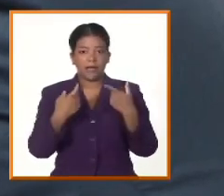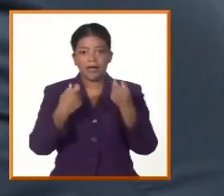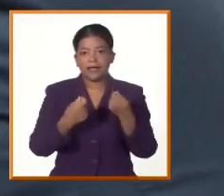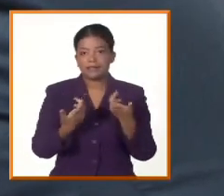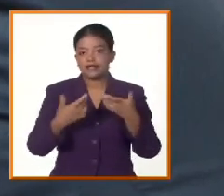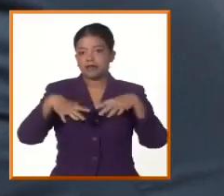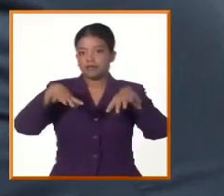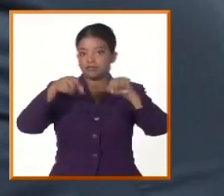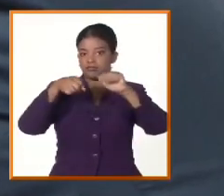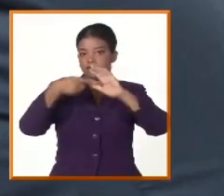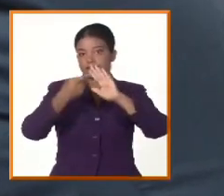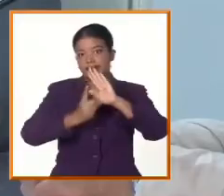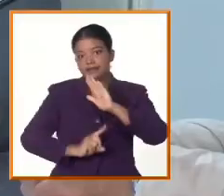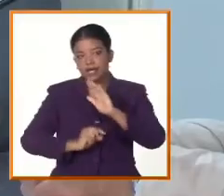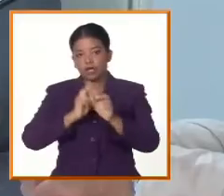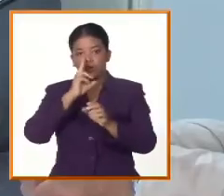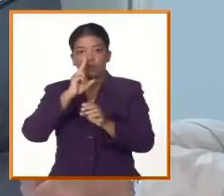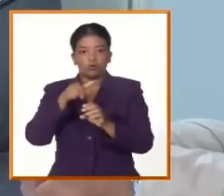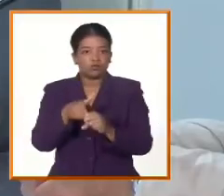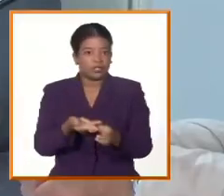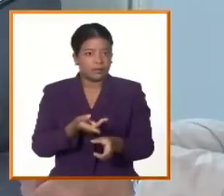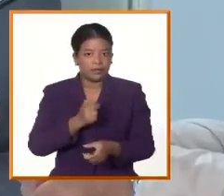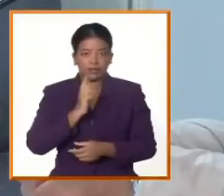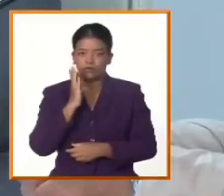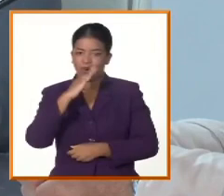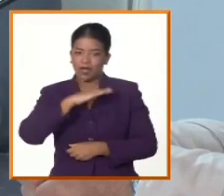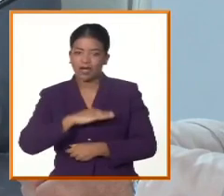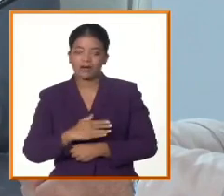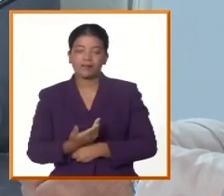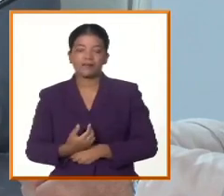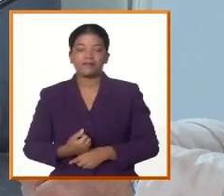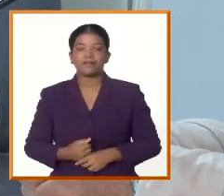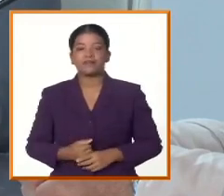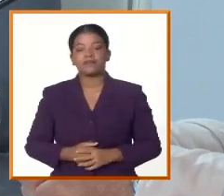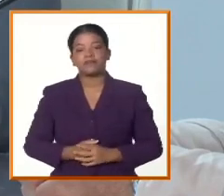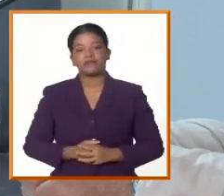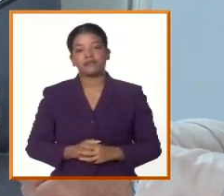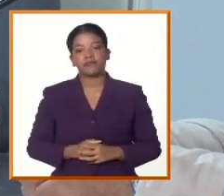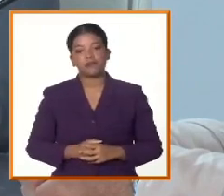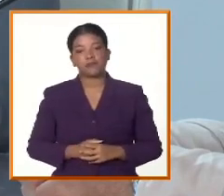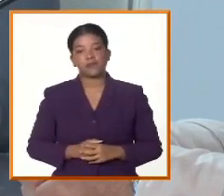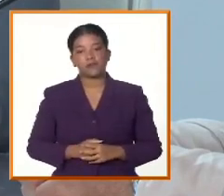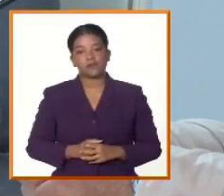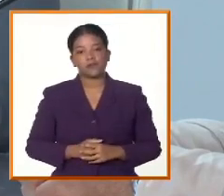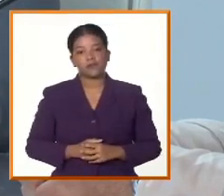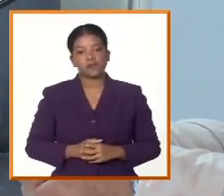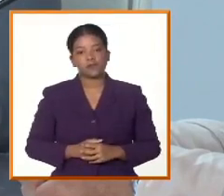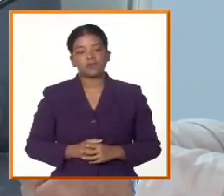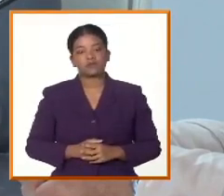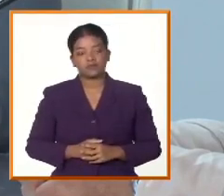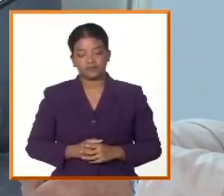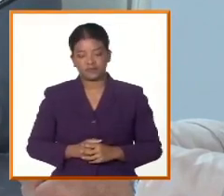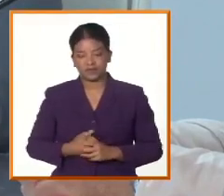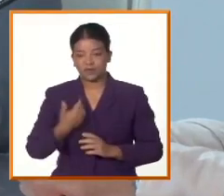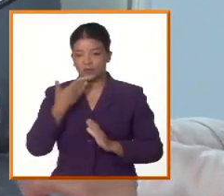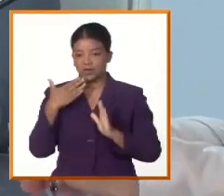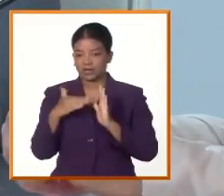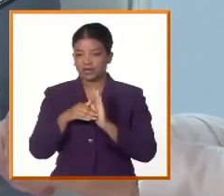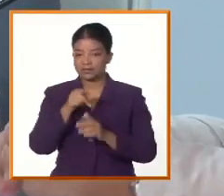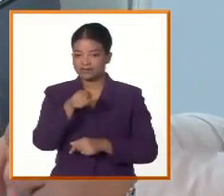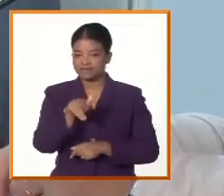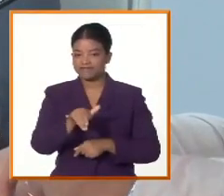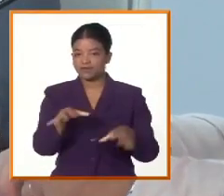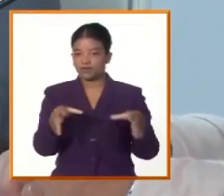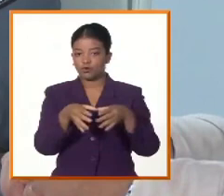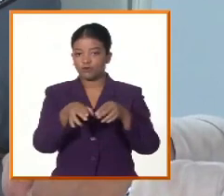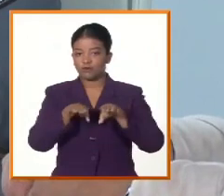y los combustibles pues la actividad productiva de la industria alimentaria Cuba sí Randy Buenas tardes para usted para el equipo de la mesa redonda